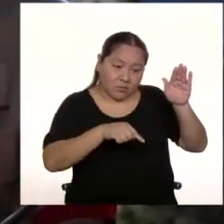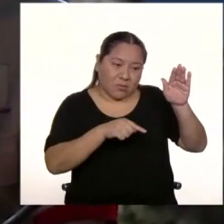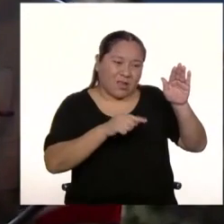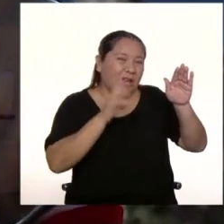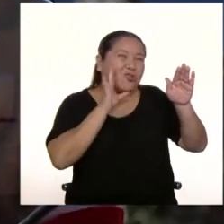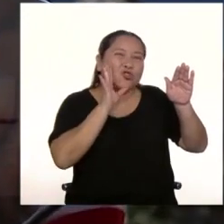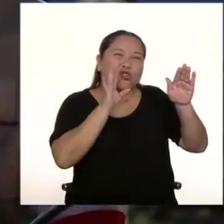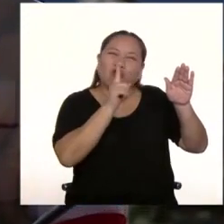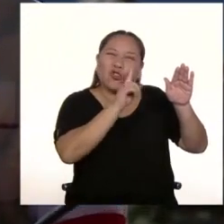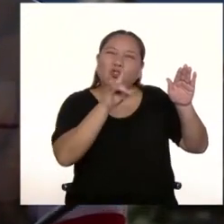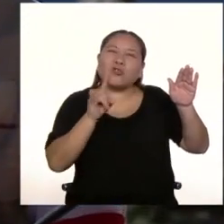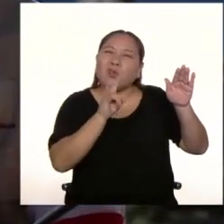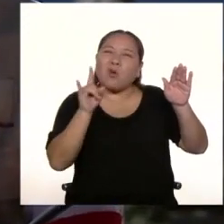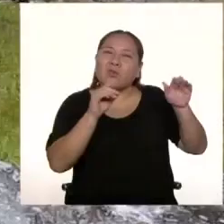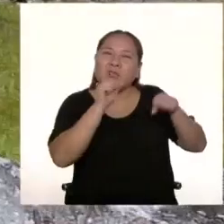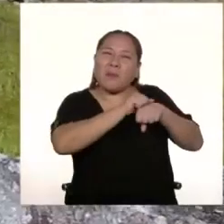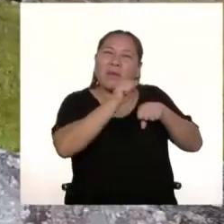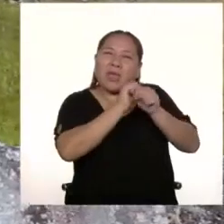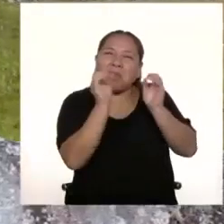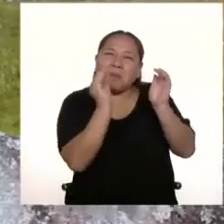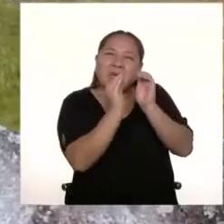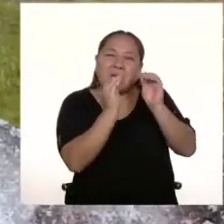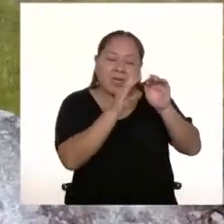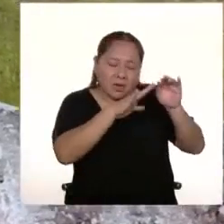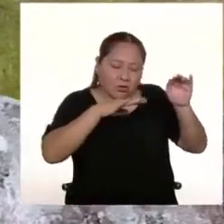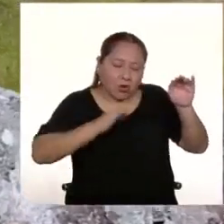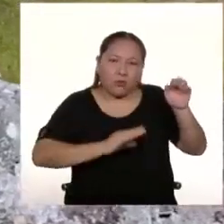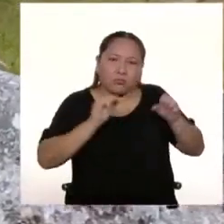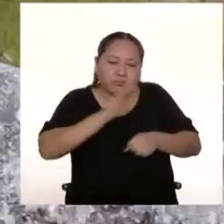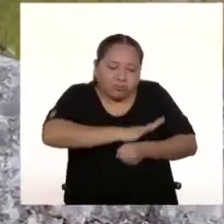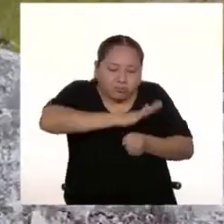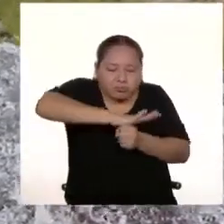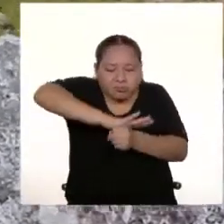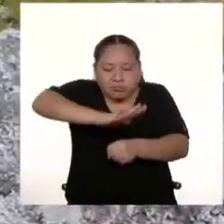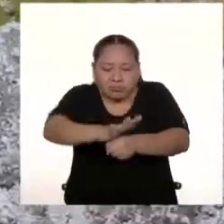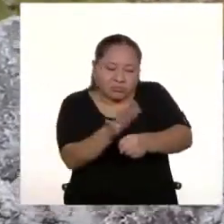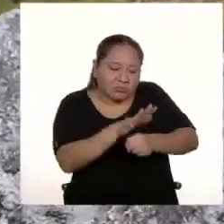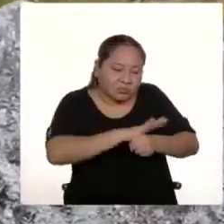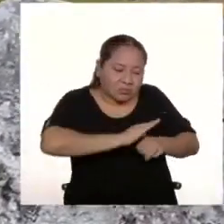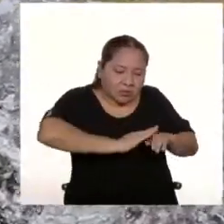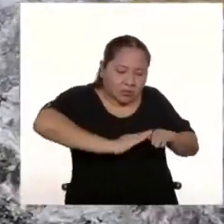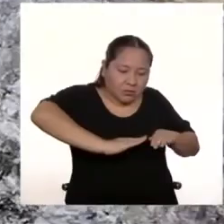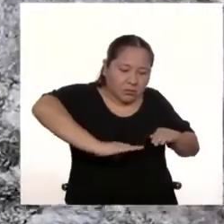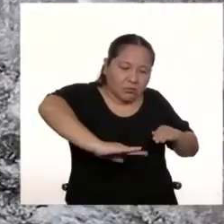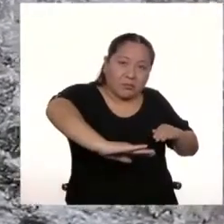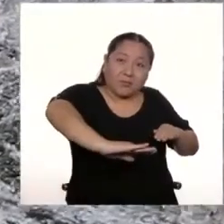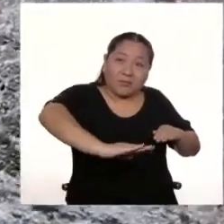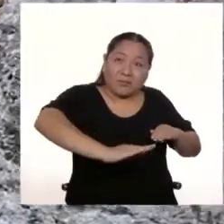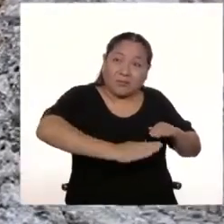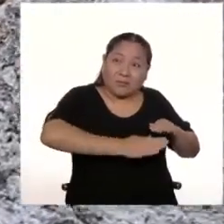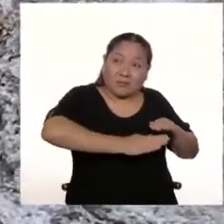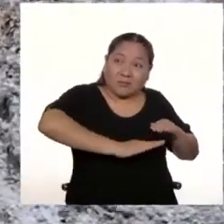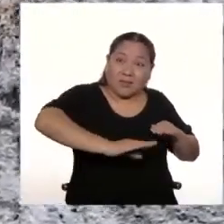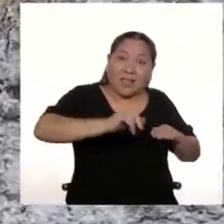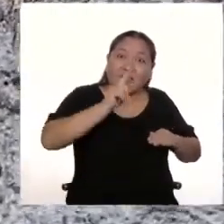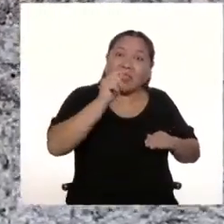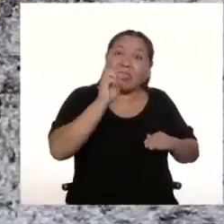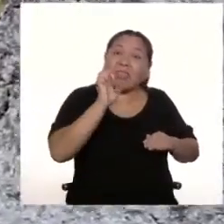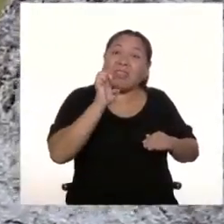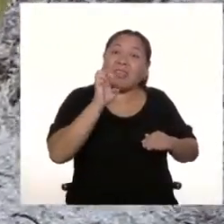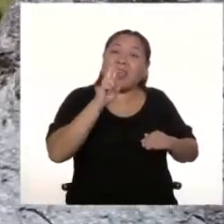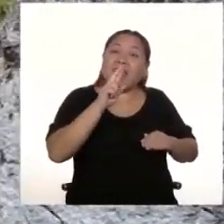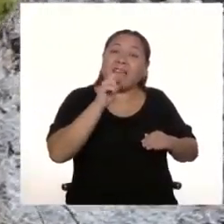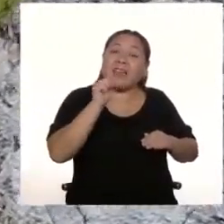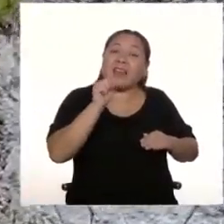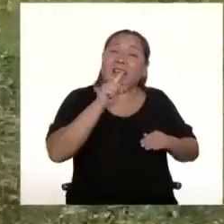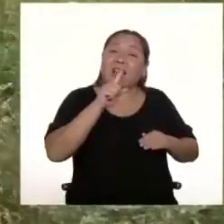como llamaríamos contemporáneamente. Estas terrazas, que constituyen más